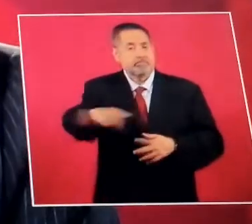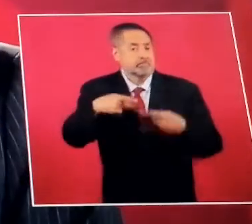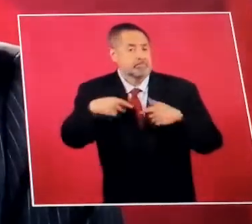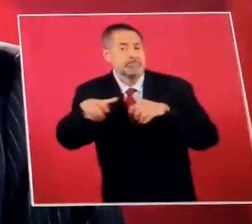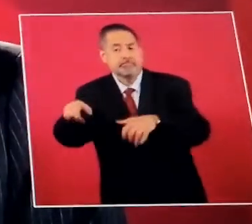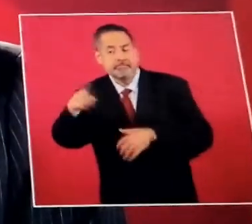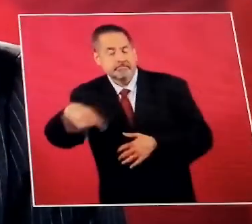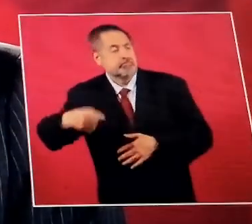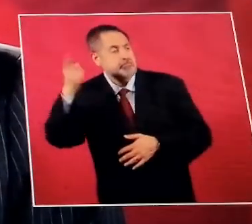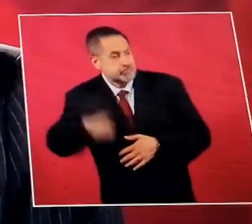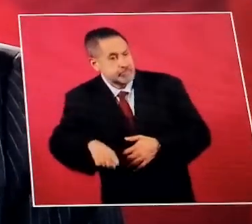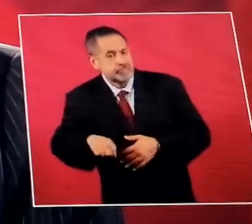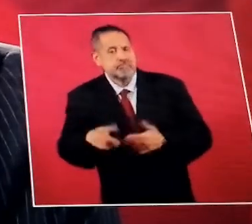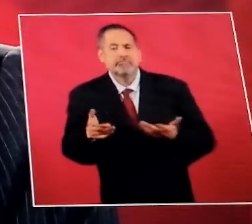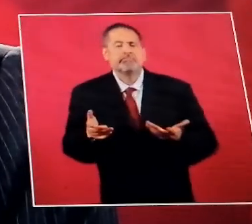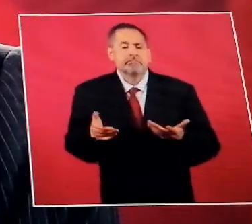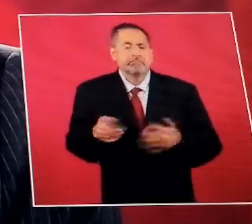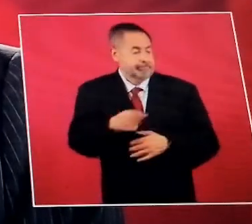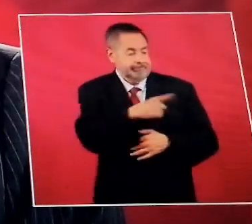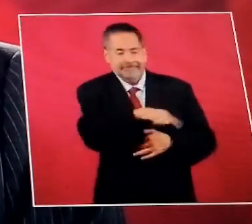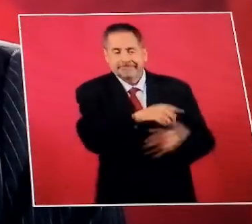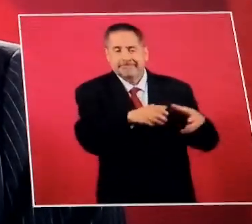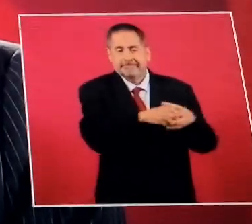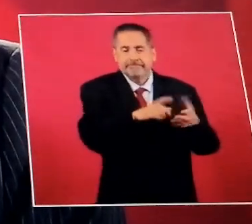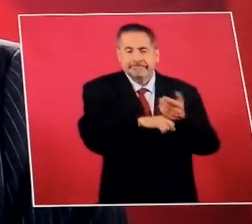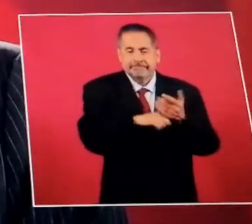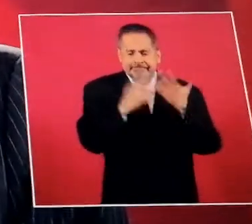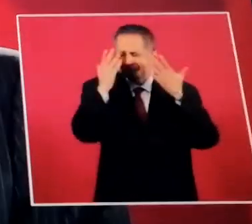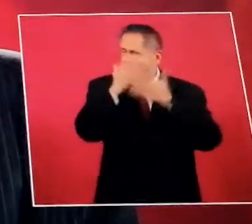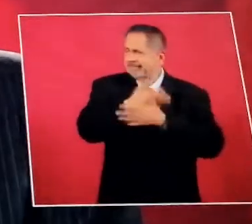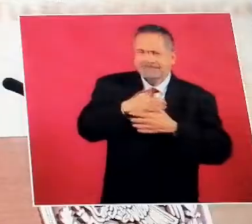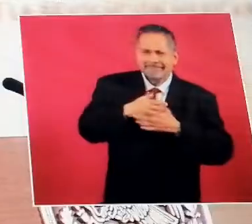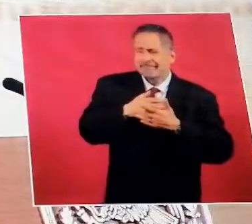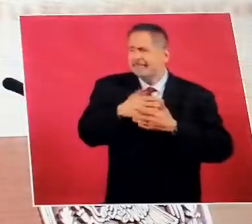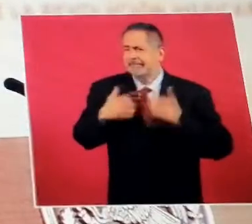son los únicos que están obnubilados,